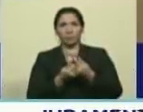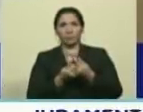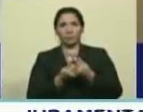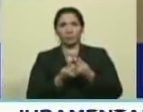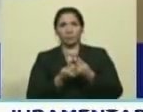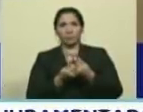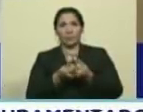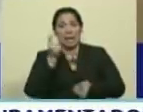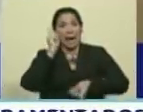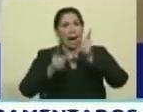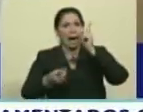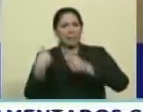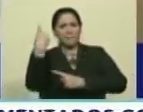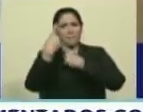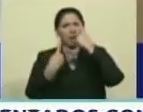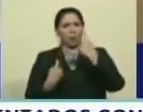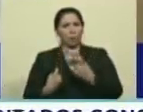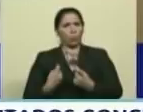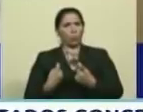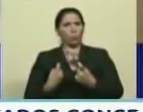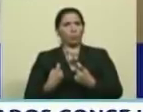Si alguien nos preguntara